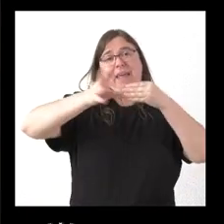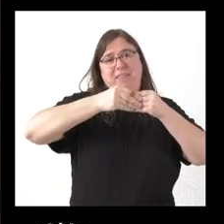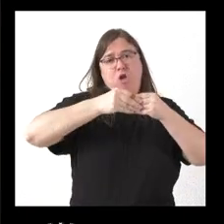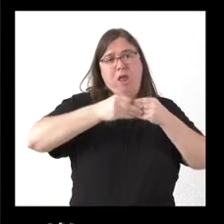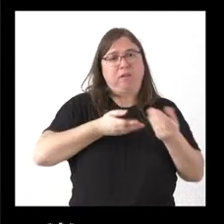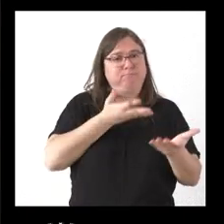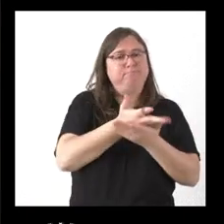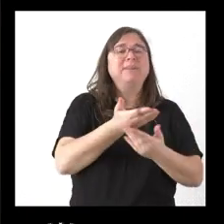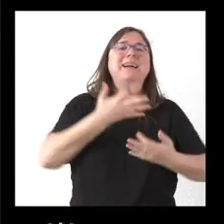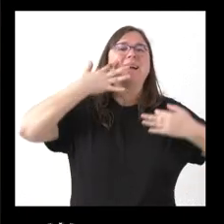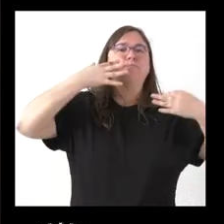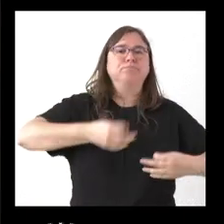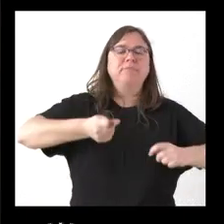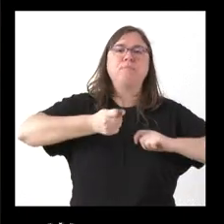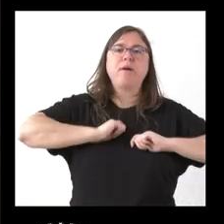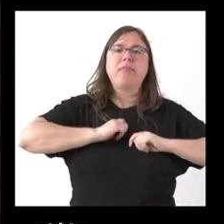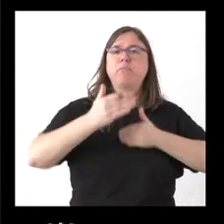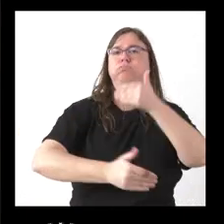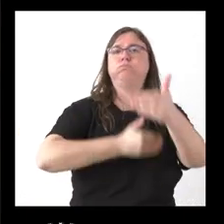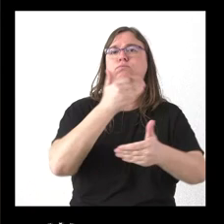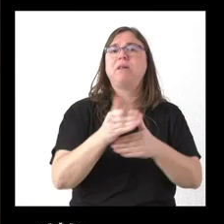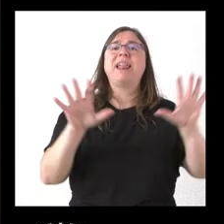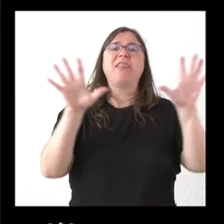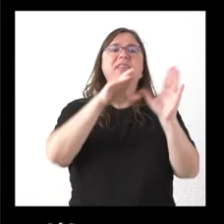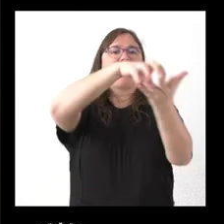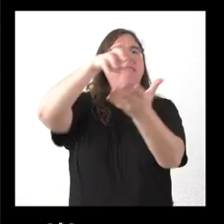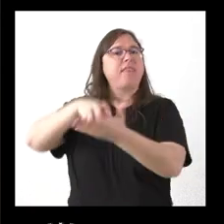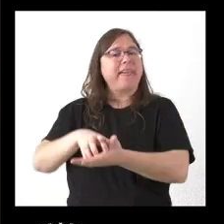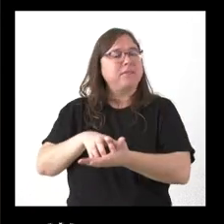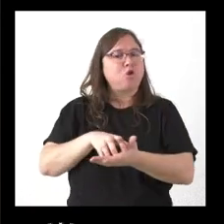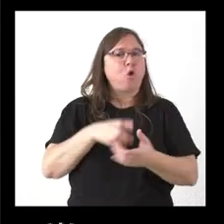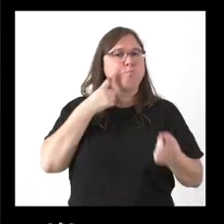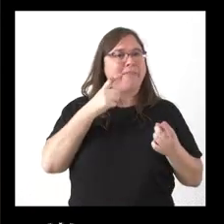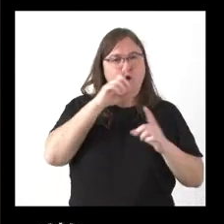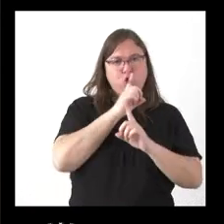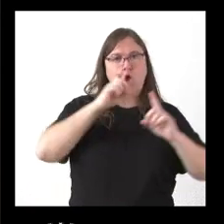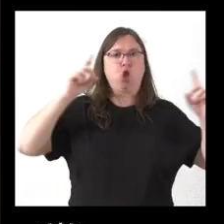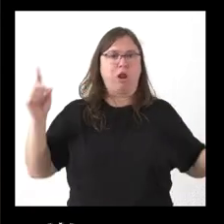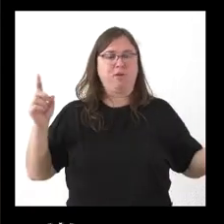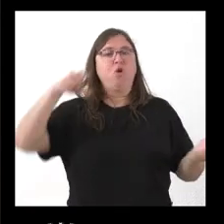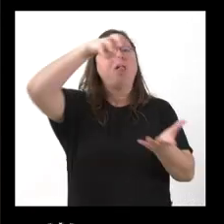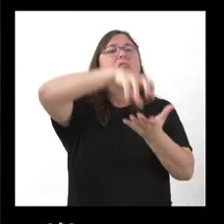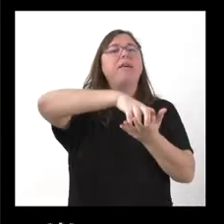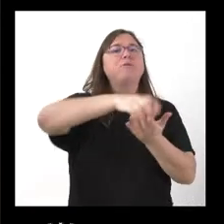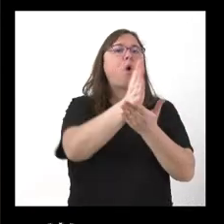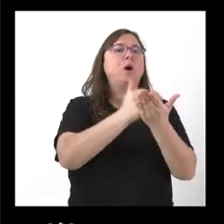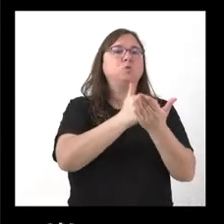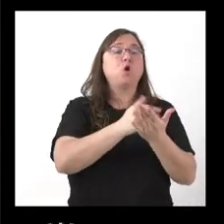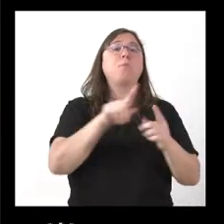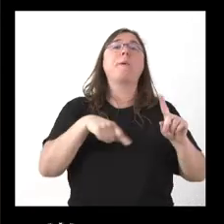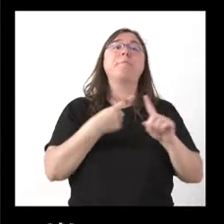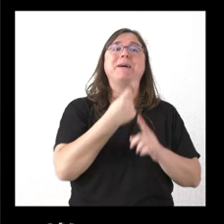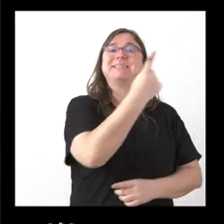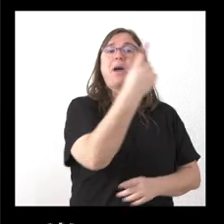garantiza la operatividad continua de los 10 centros de Mando durante todo el año estamos hablando tanto del centro autonómico de mando como de cada uno